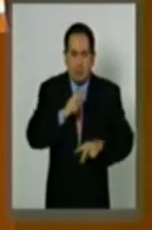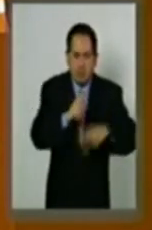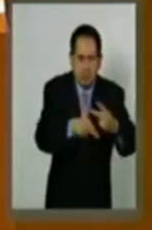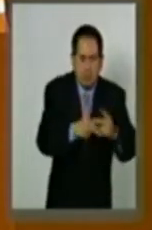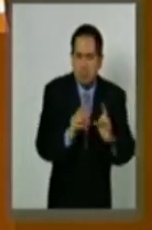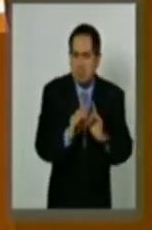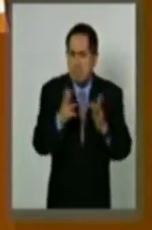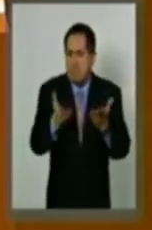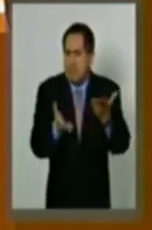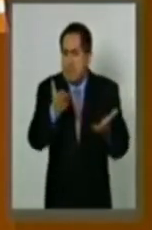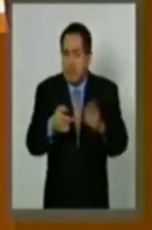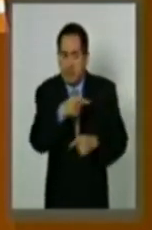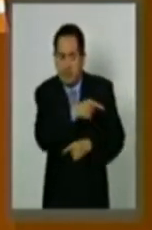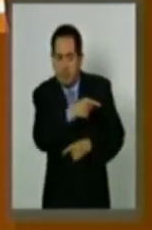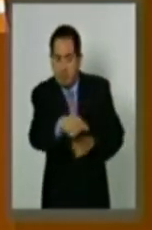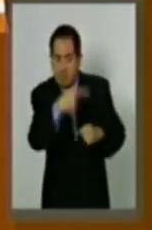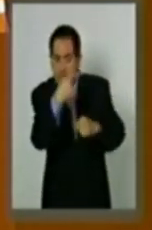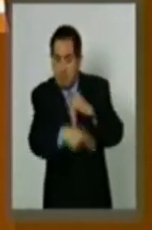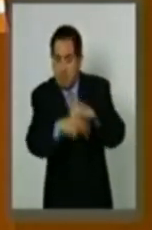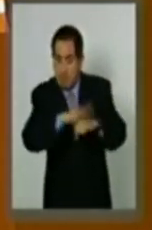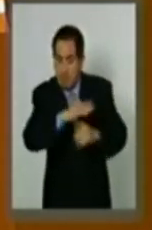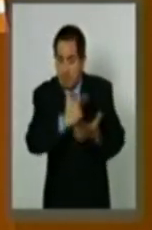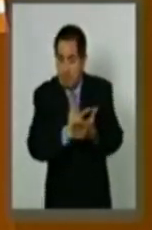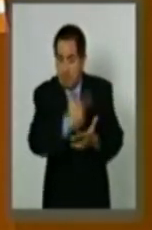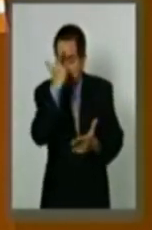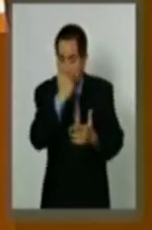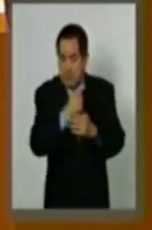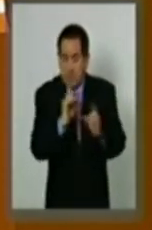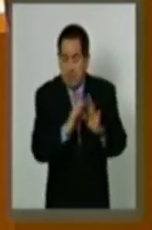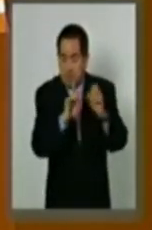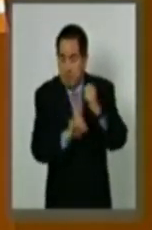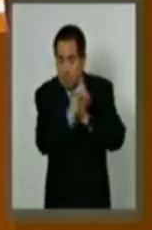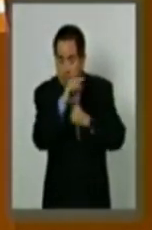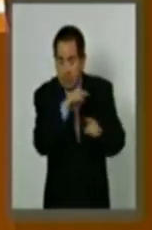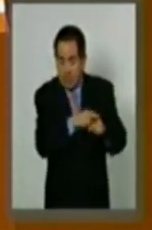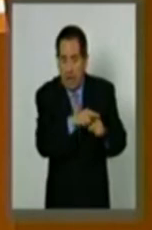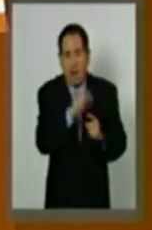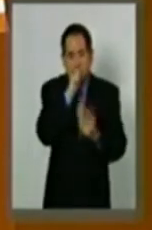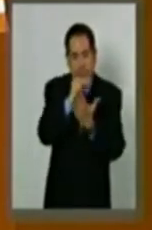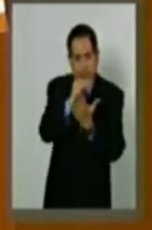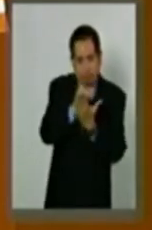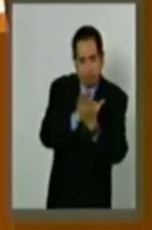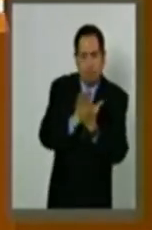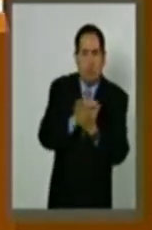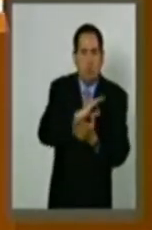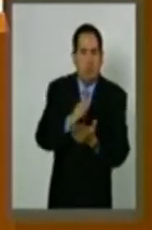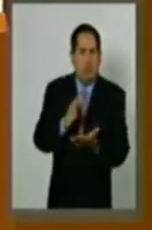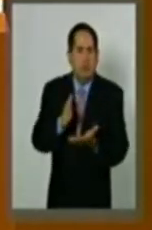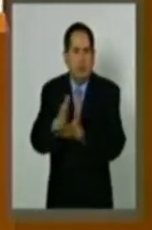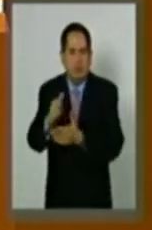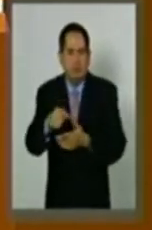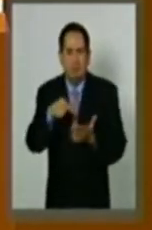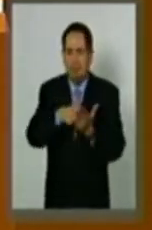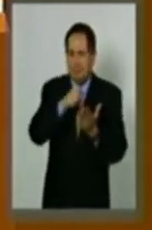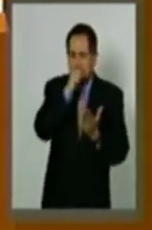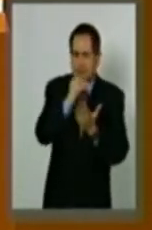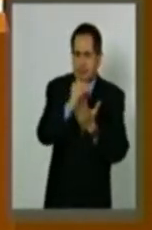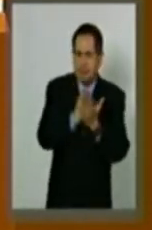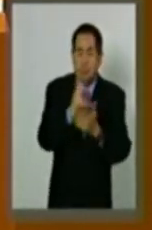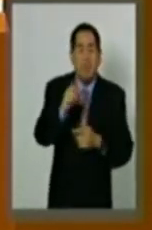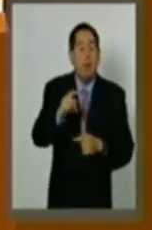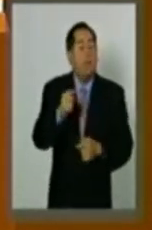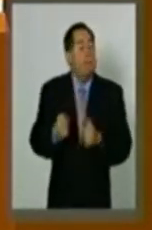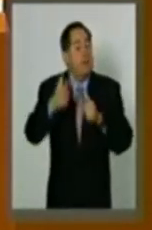su naturaleza, los riesgos y amenazas contempladas en la Agenda Nacional de Amenazas y Riesgos, que